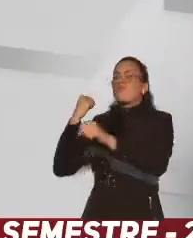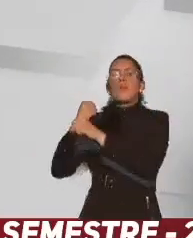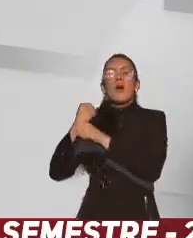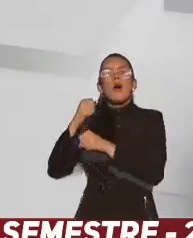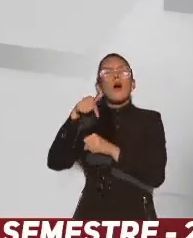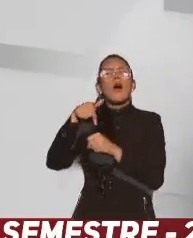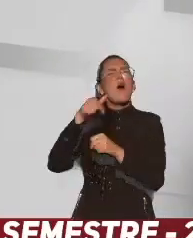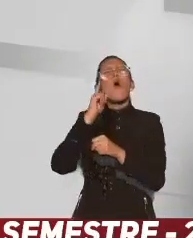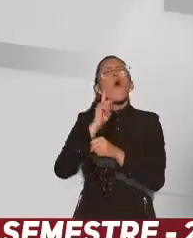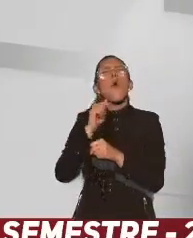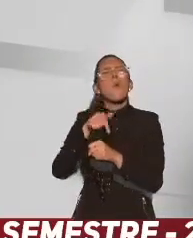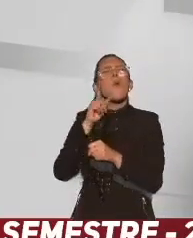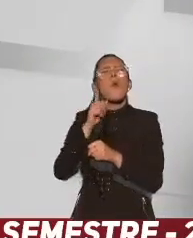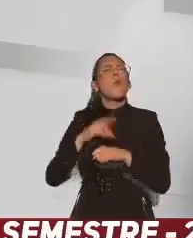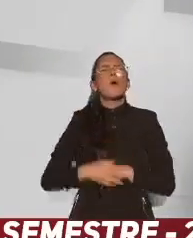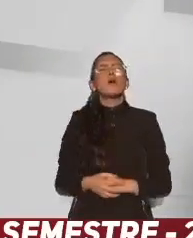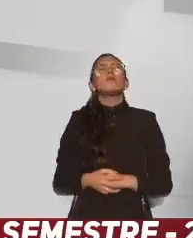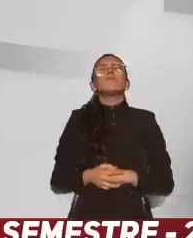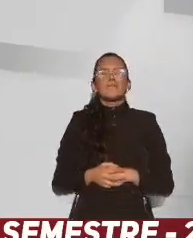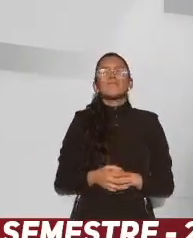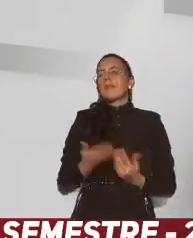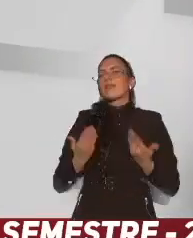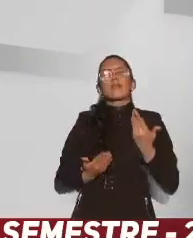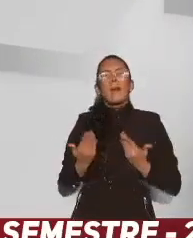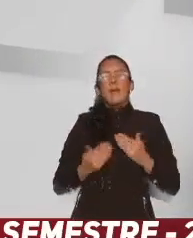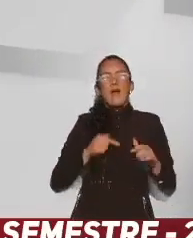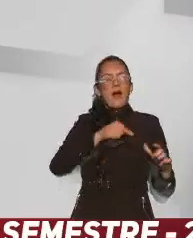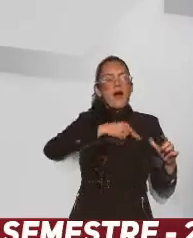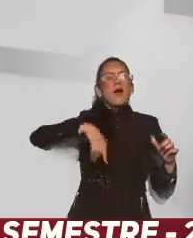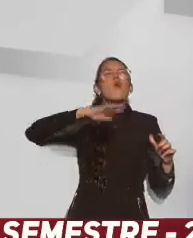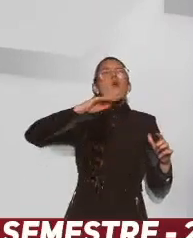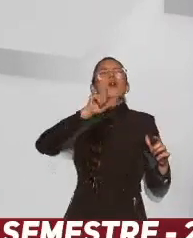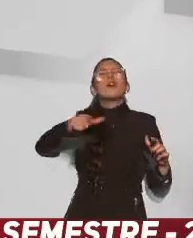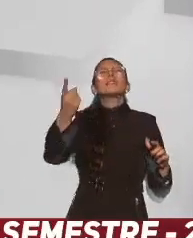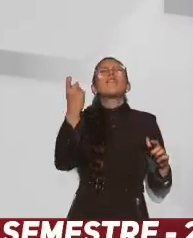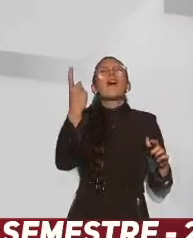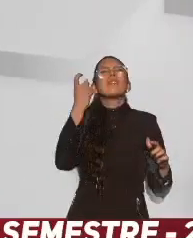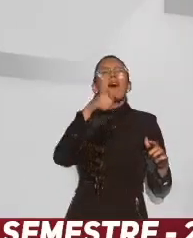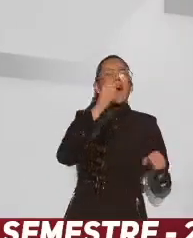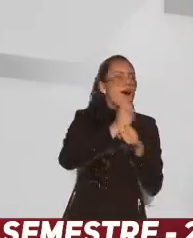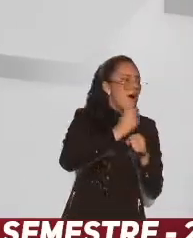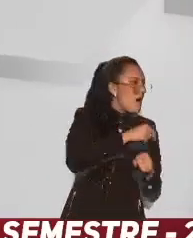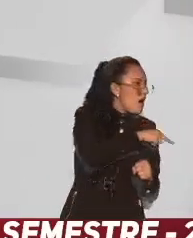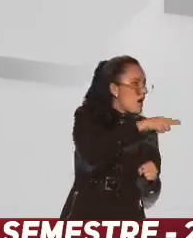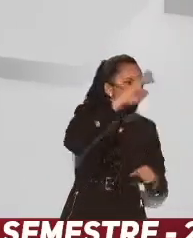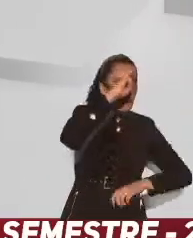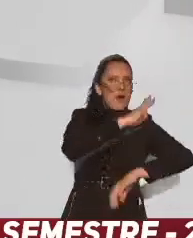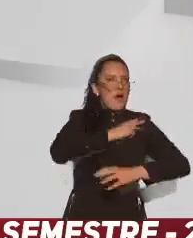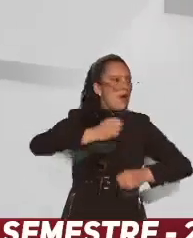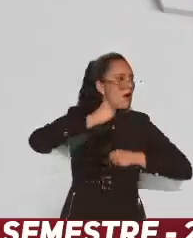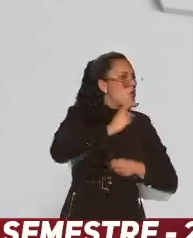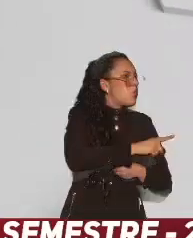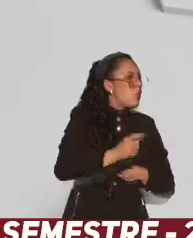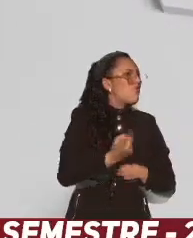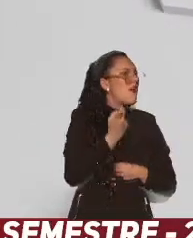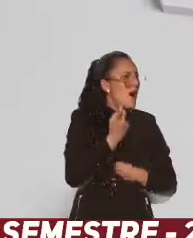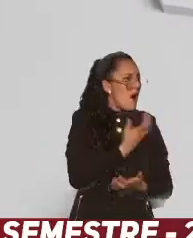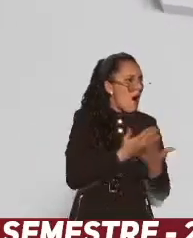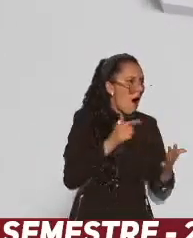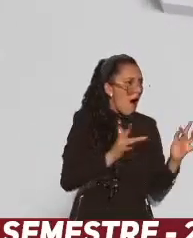de acuerdo y se realizará de acuerdo a la vacancia definitiva que tenga nuestro ejército. Con esto estamos